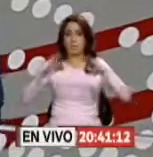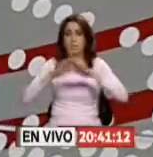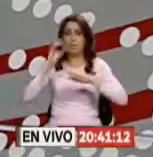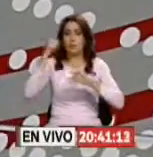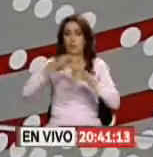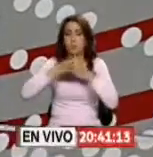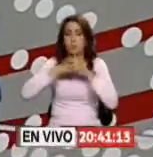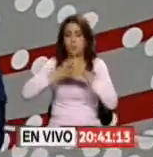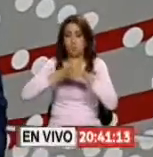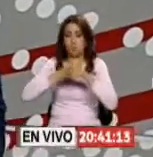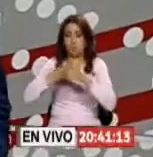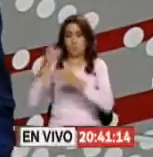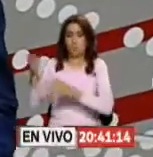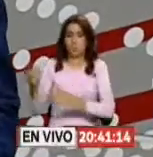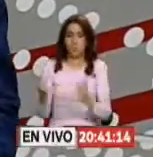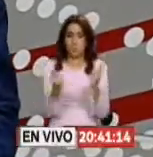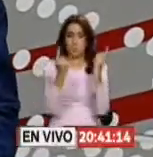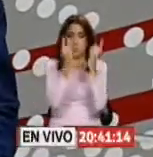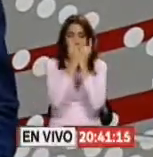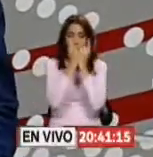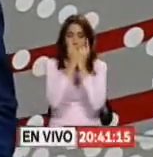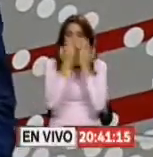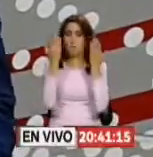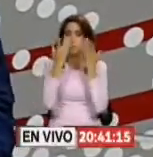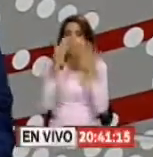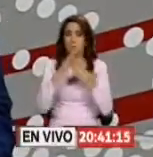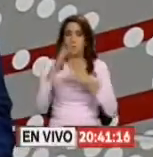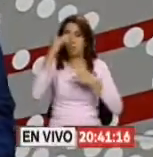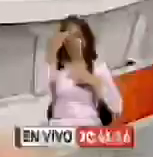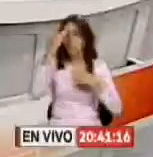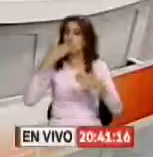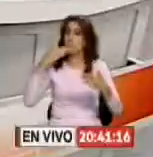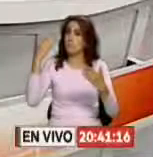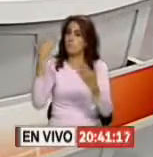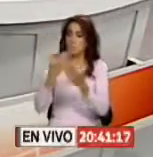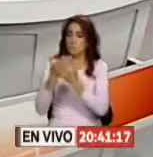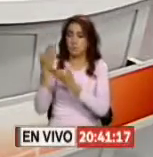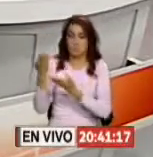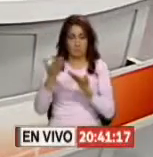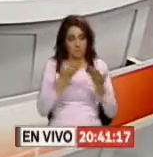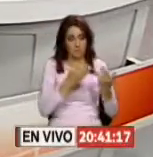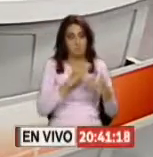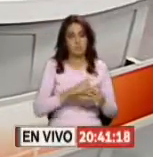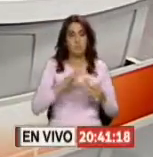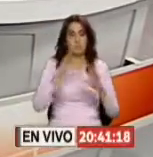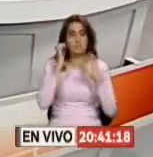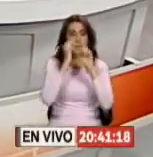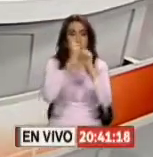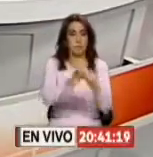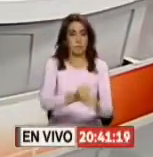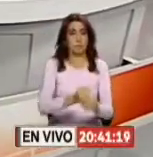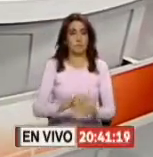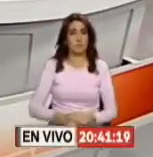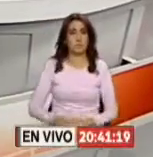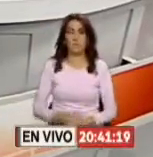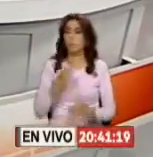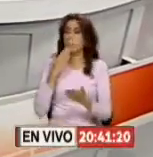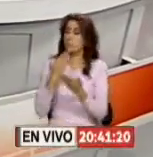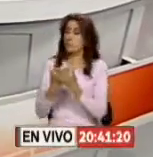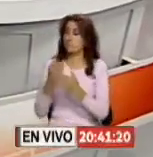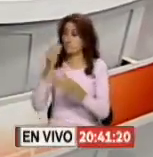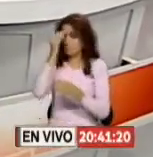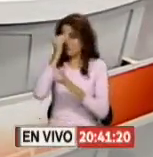sus medicamentos para poder enfrentar sus enfermedades. Muchas gracias a Emanuel Palomeque, vocero de la Fundación Esperanza y Vida. Muy amable,